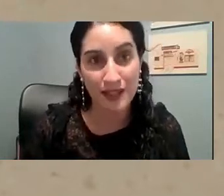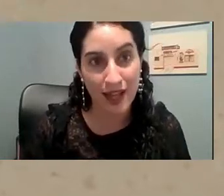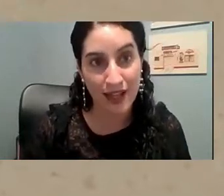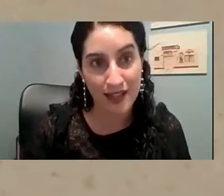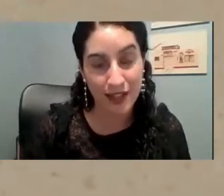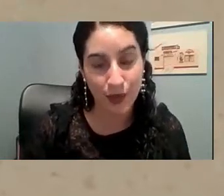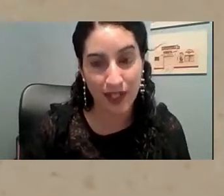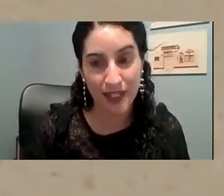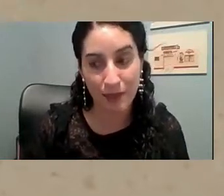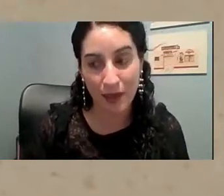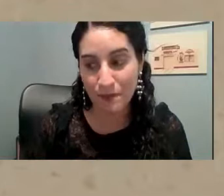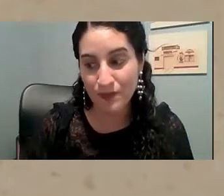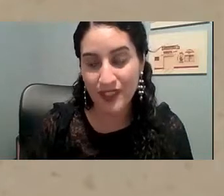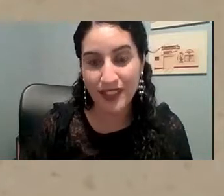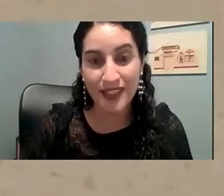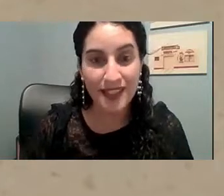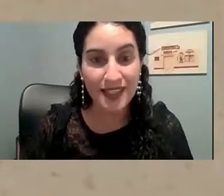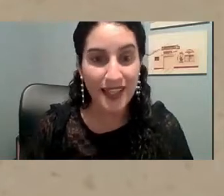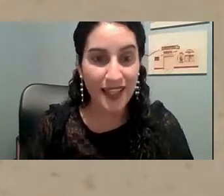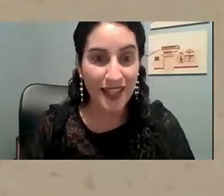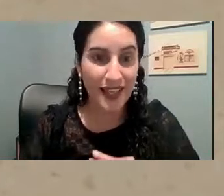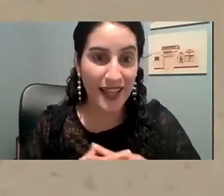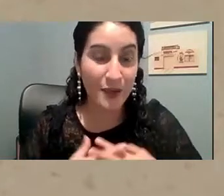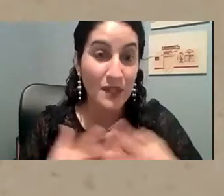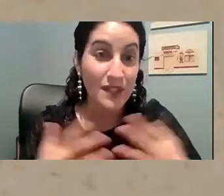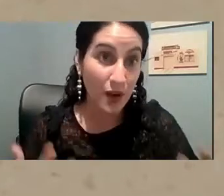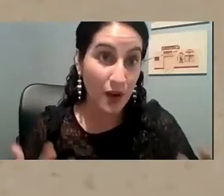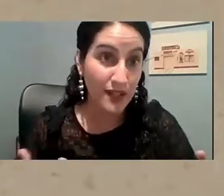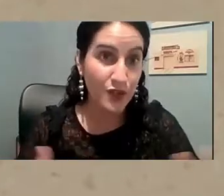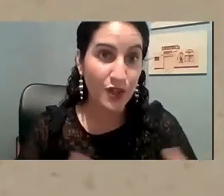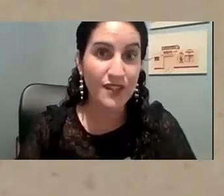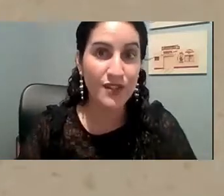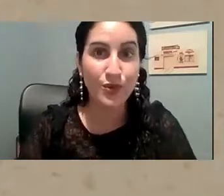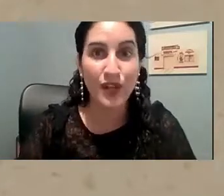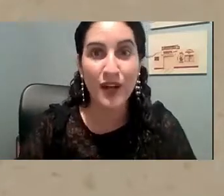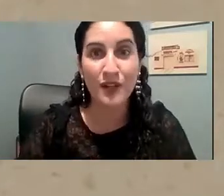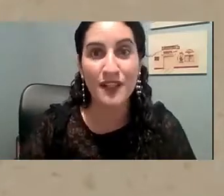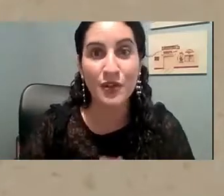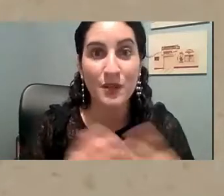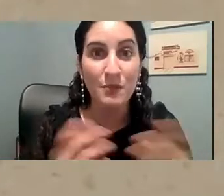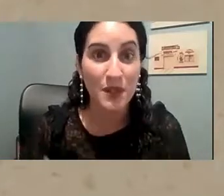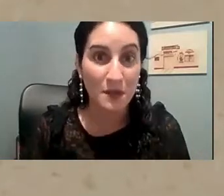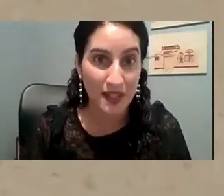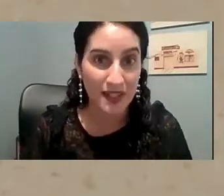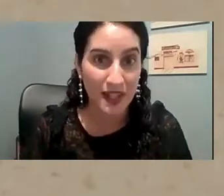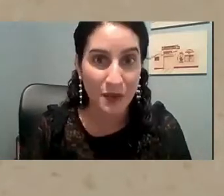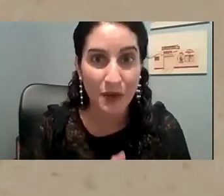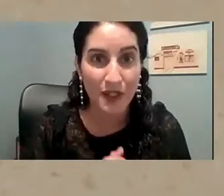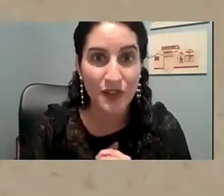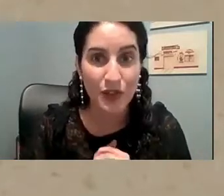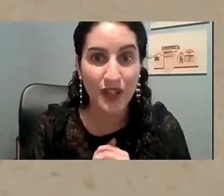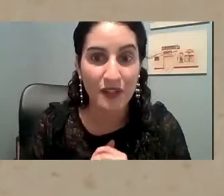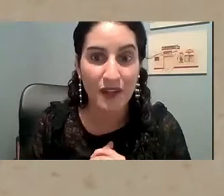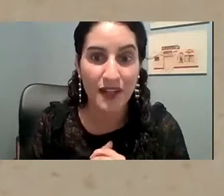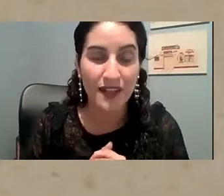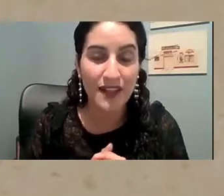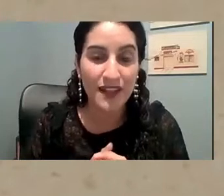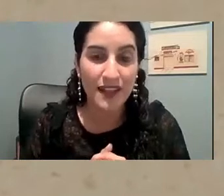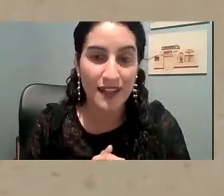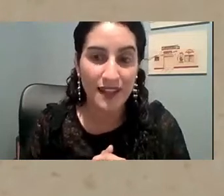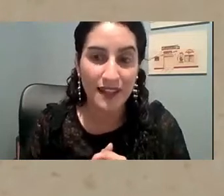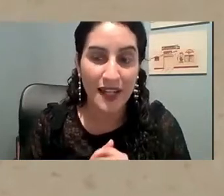también está en el centro de Lima. Y nuestras colecciones son unas colecciones muy diversas, ¿no? Colecciones que